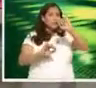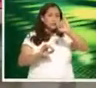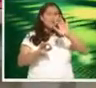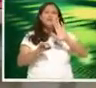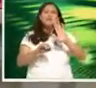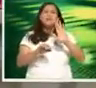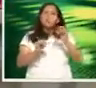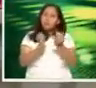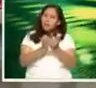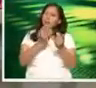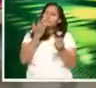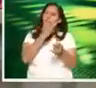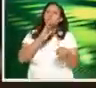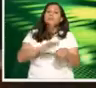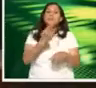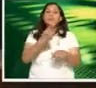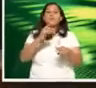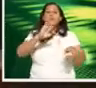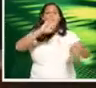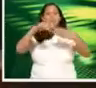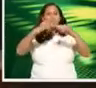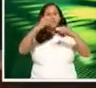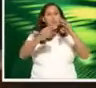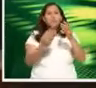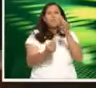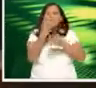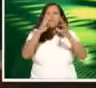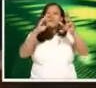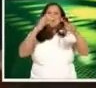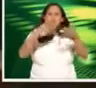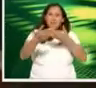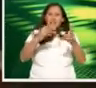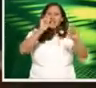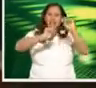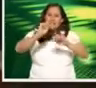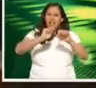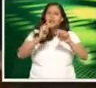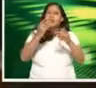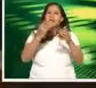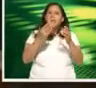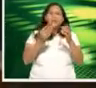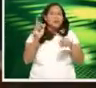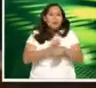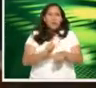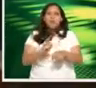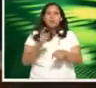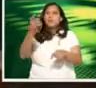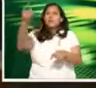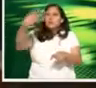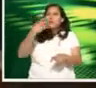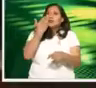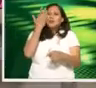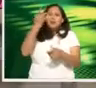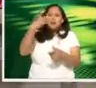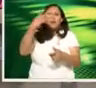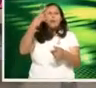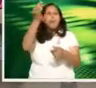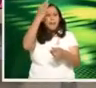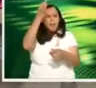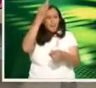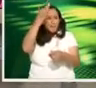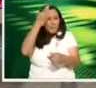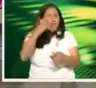momento y a la vez muy rico, porque la globalización todo el día te está poniendo en posición de conquistado o de conquistador,